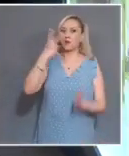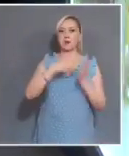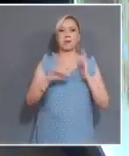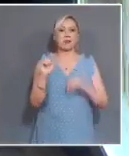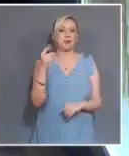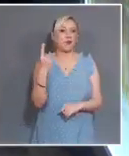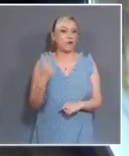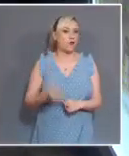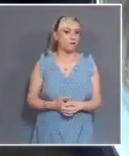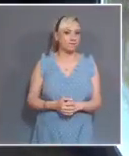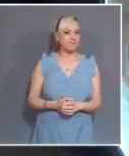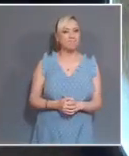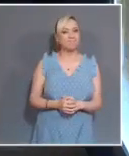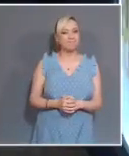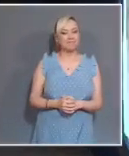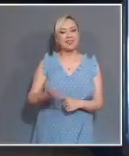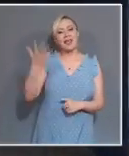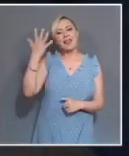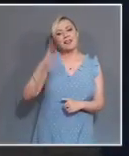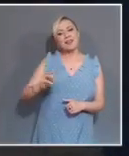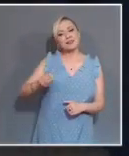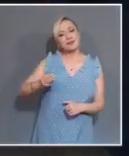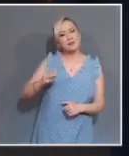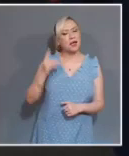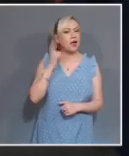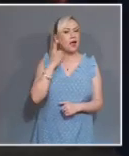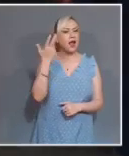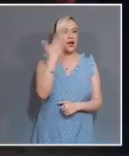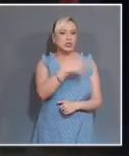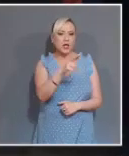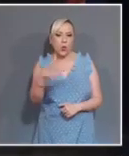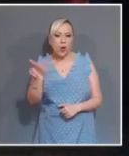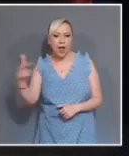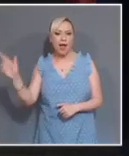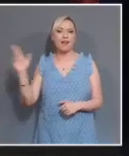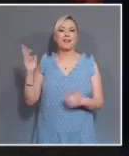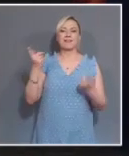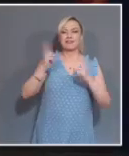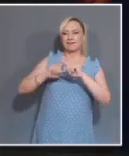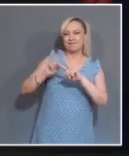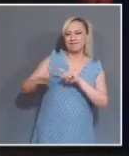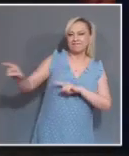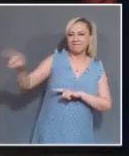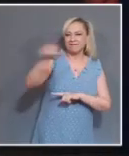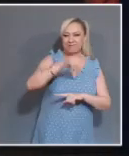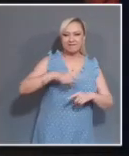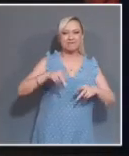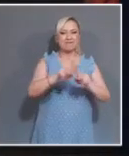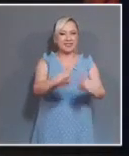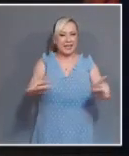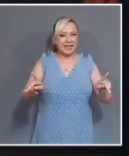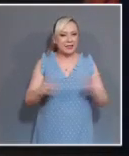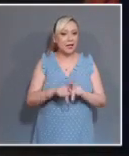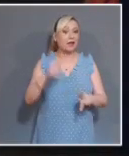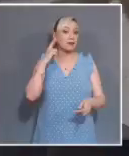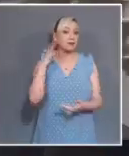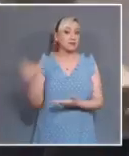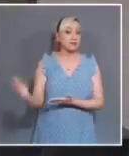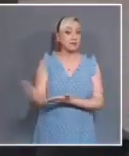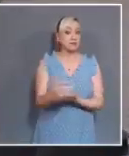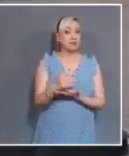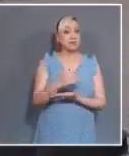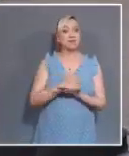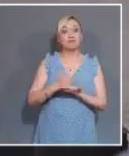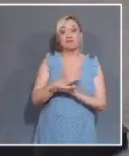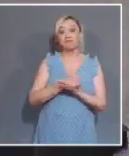Este 10 de mayo, los principales establecimientos comerciales en el centro de la capital del país registraron una importante afluencia.